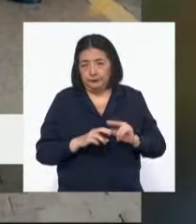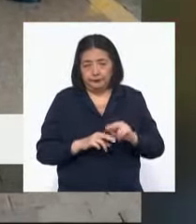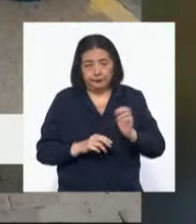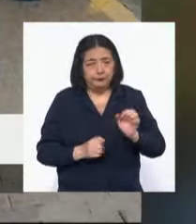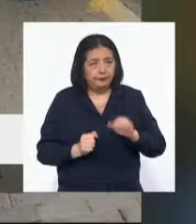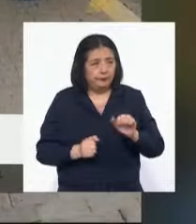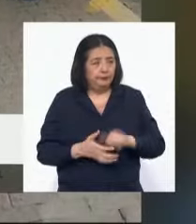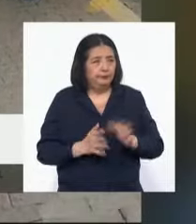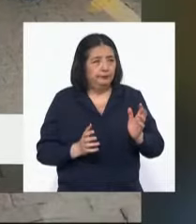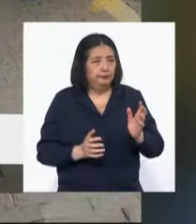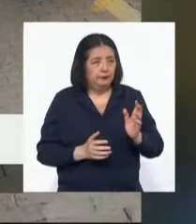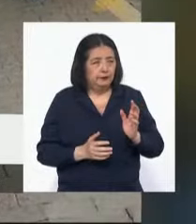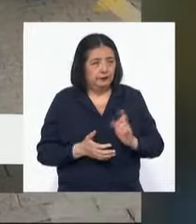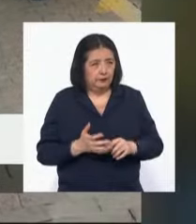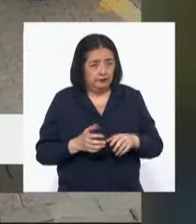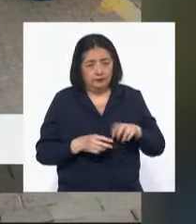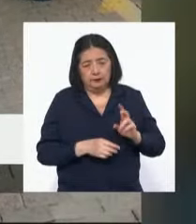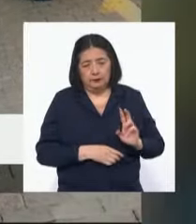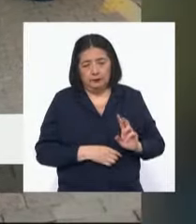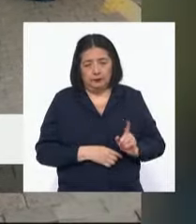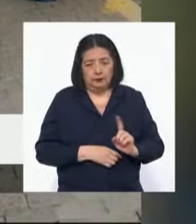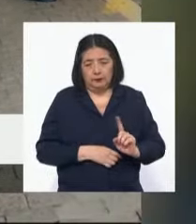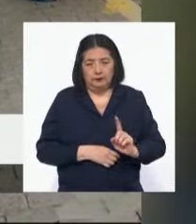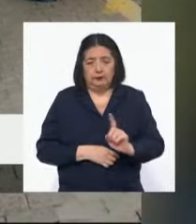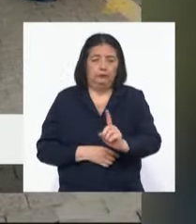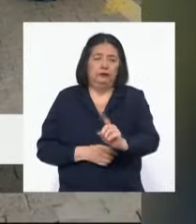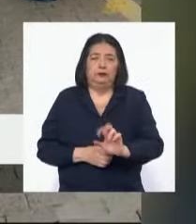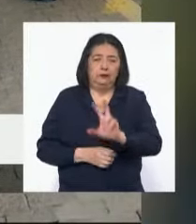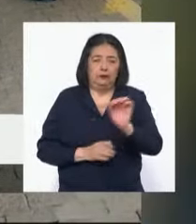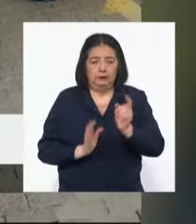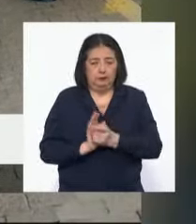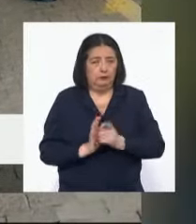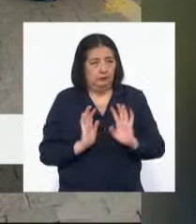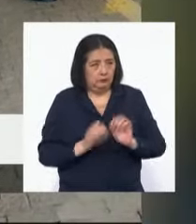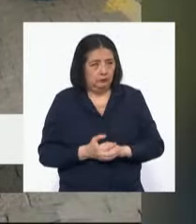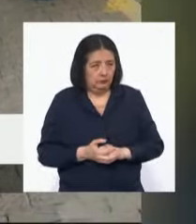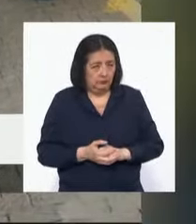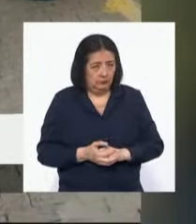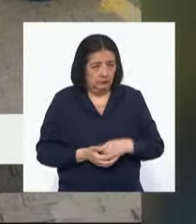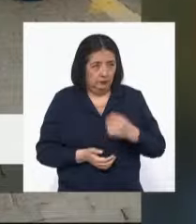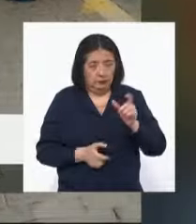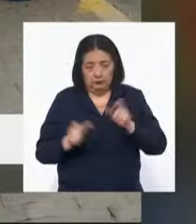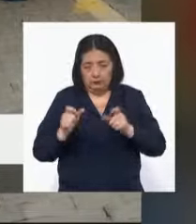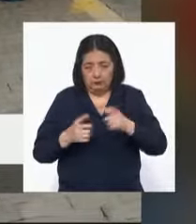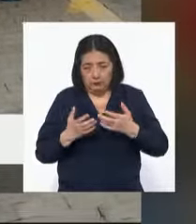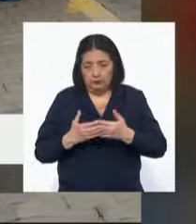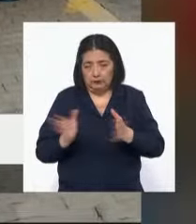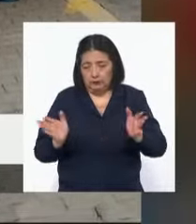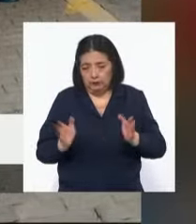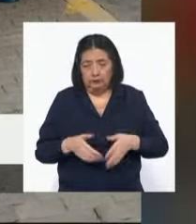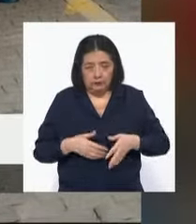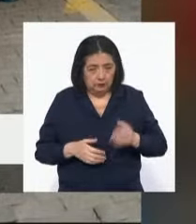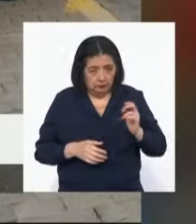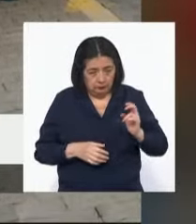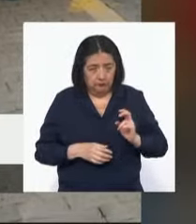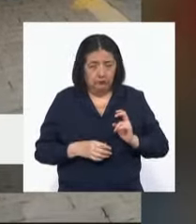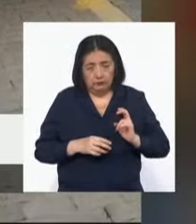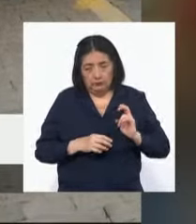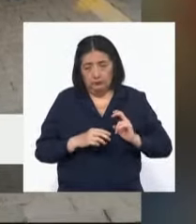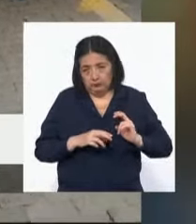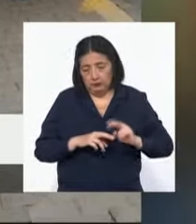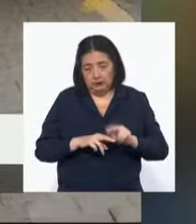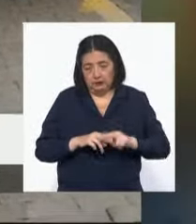y están haciendo una caminata de aproximadamente media hora hasta que los manifestantes puedan desbloquear la vía y los